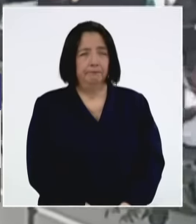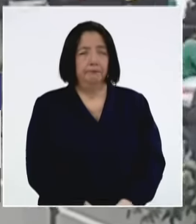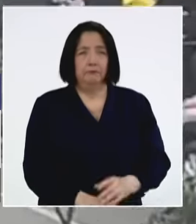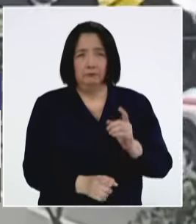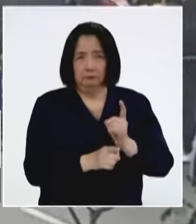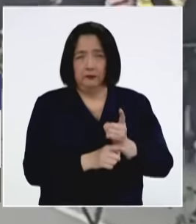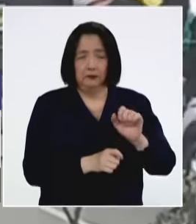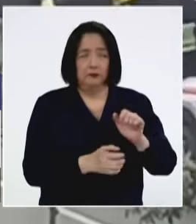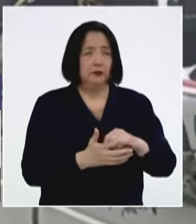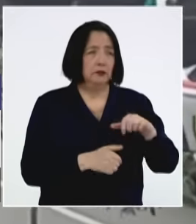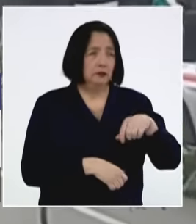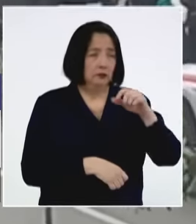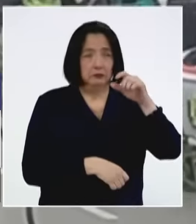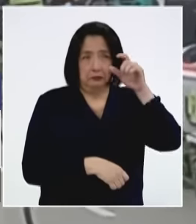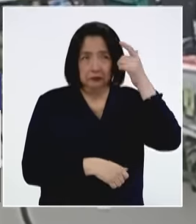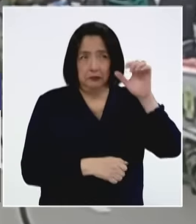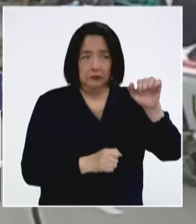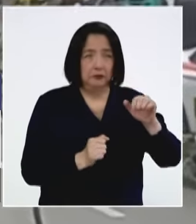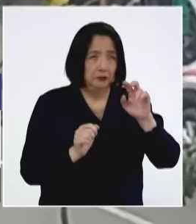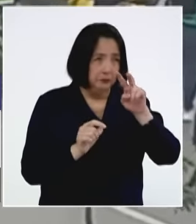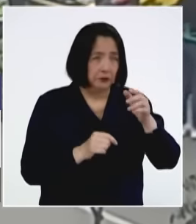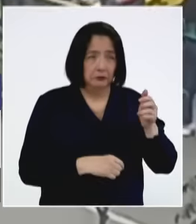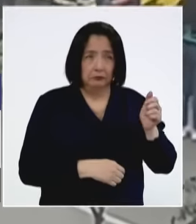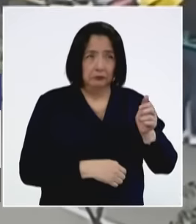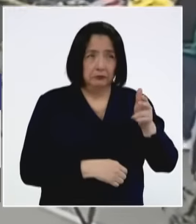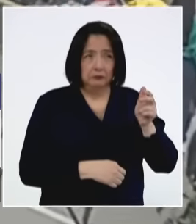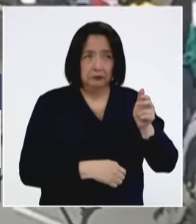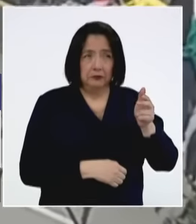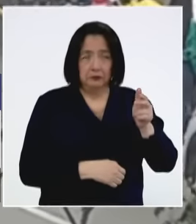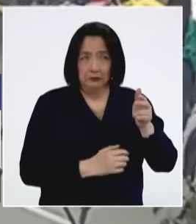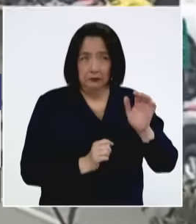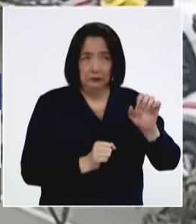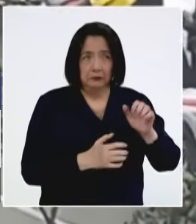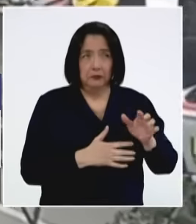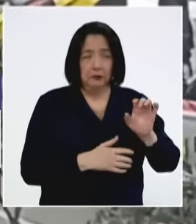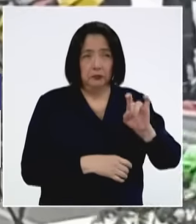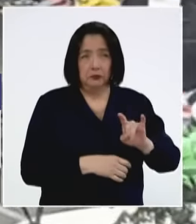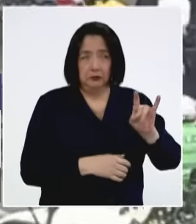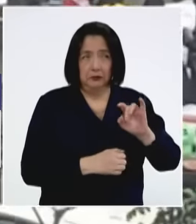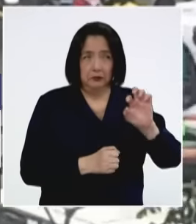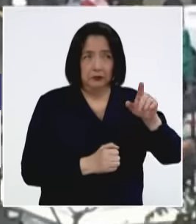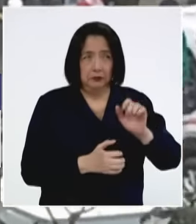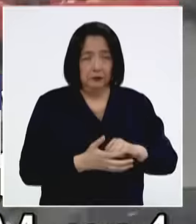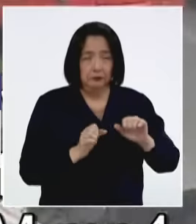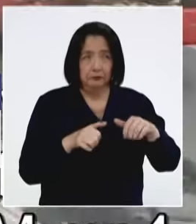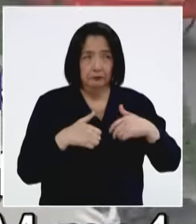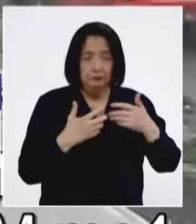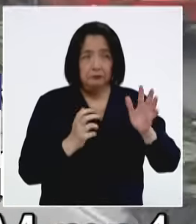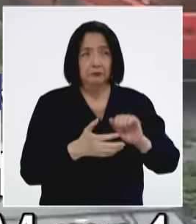Así es, Lorena, tal como puedes ver, una sola vía de esta avenida ha sido utilizada para que se